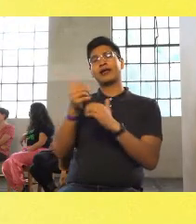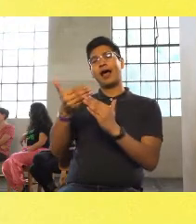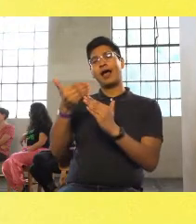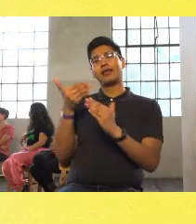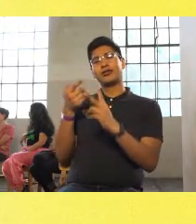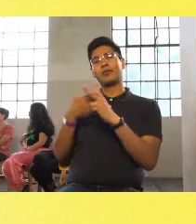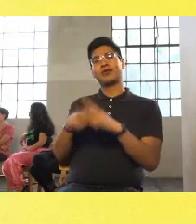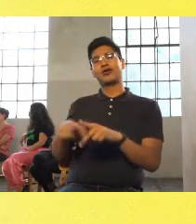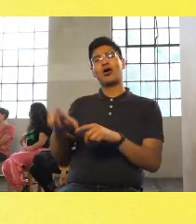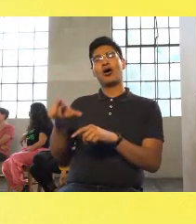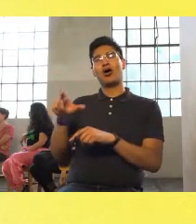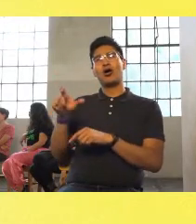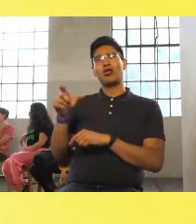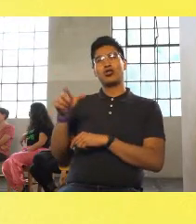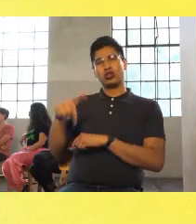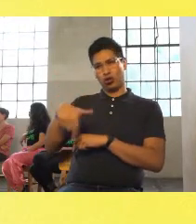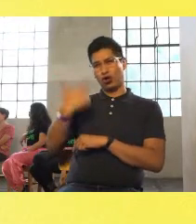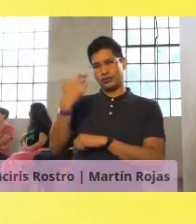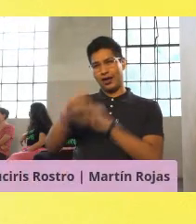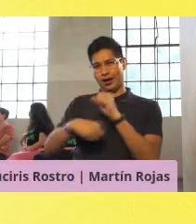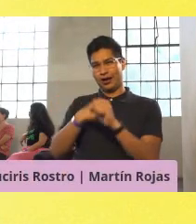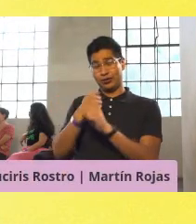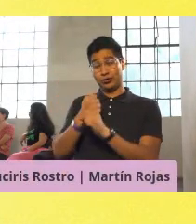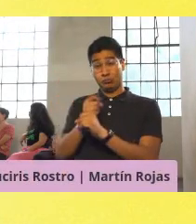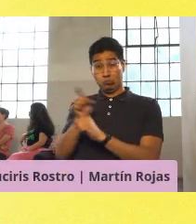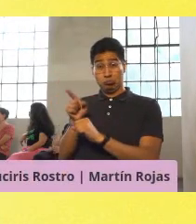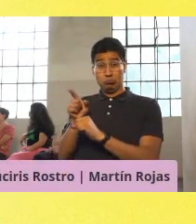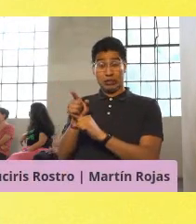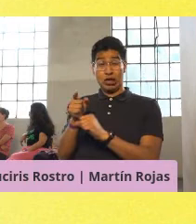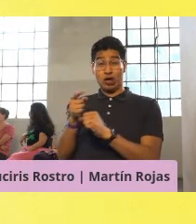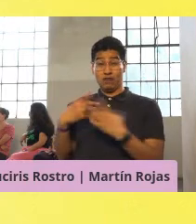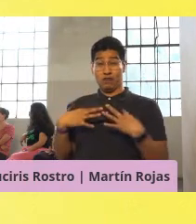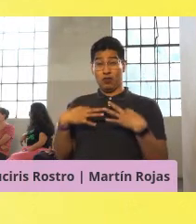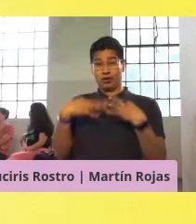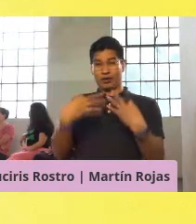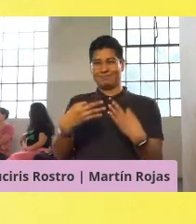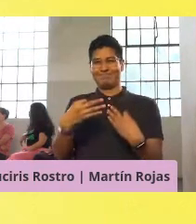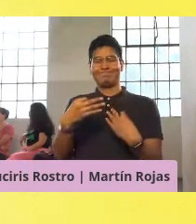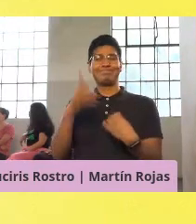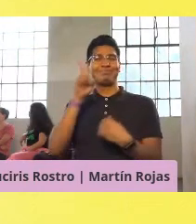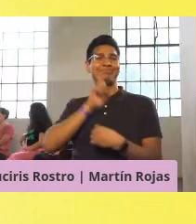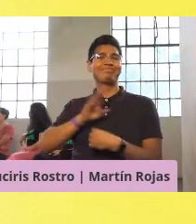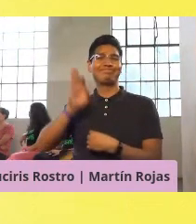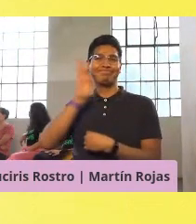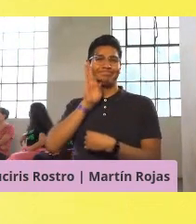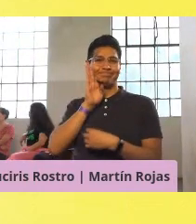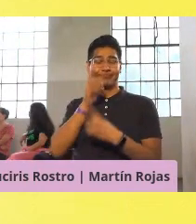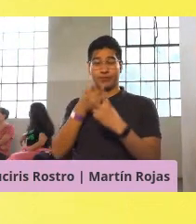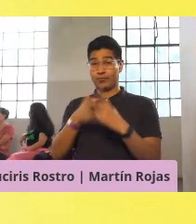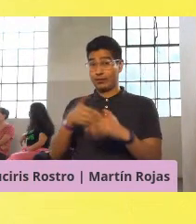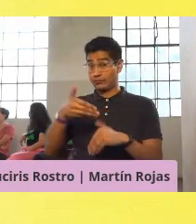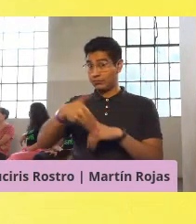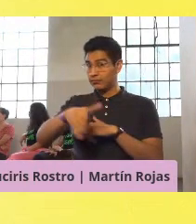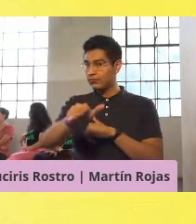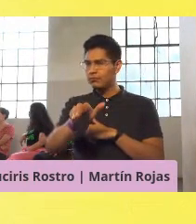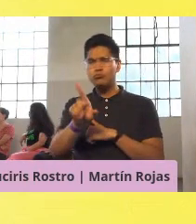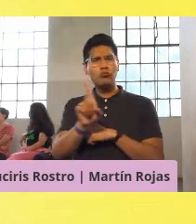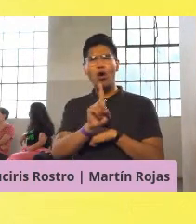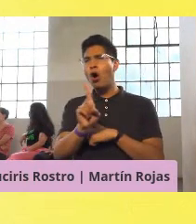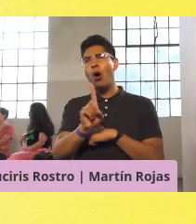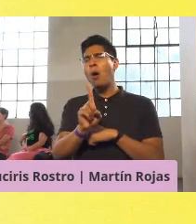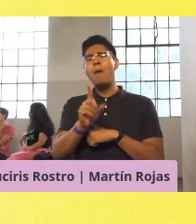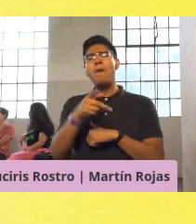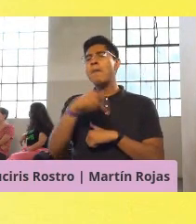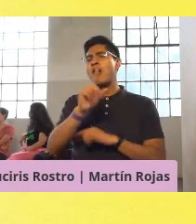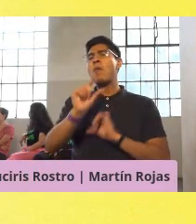no surge desde una semilla de feminismo, por así decirlo, pero con el transcurso, con el paso del tiempo, a la medida